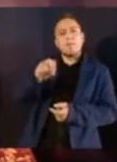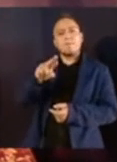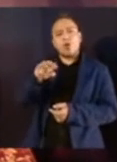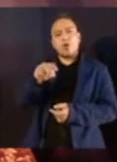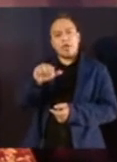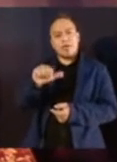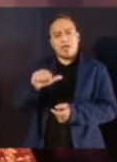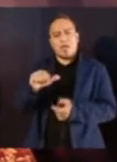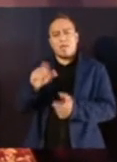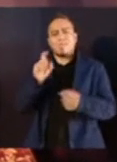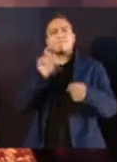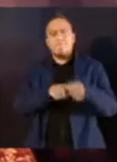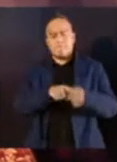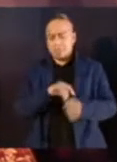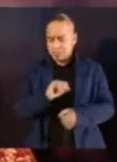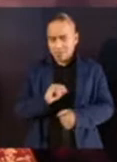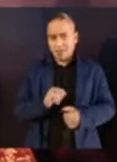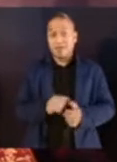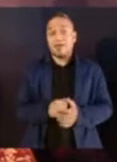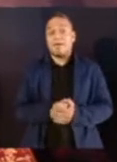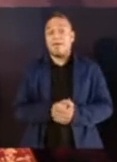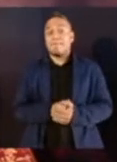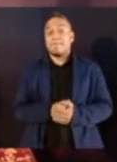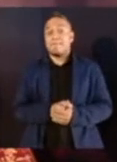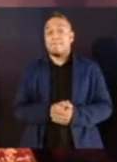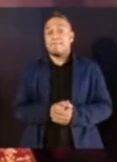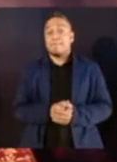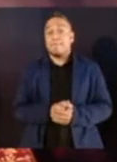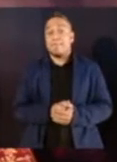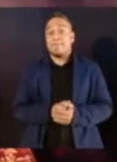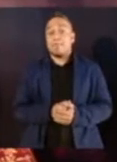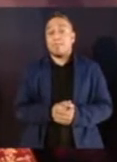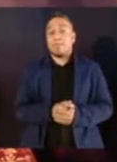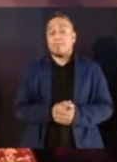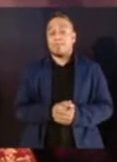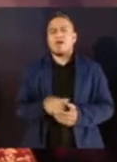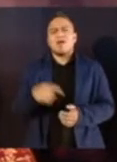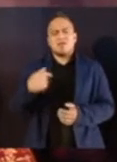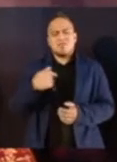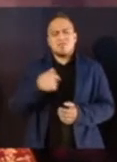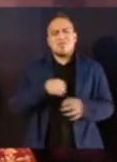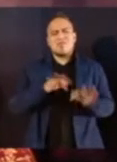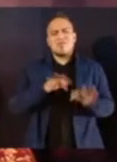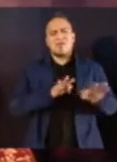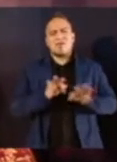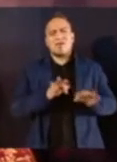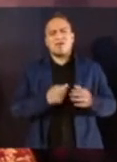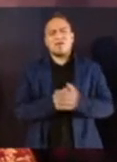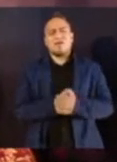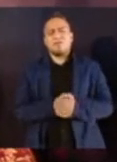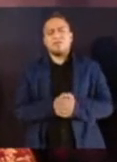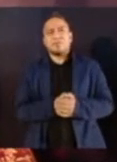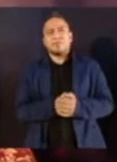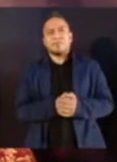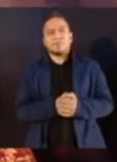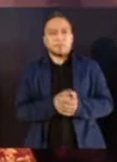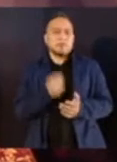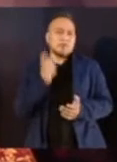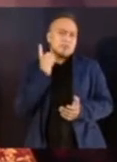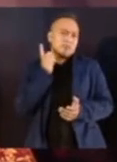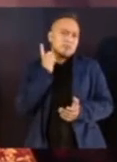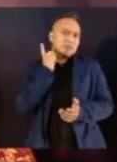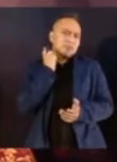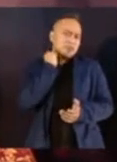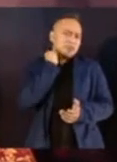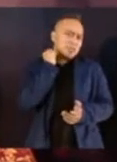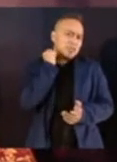del gobierno, y lo digo así, aunque estoy en el Poder Legislativo, pero de todas maneras represento